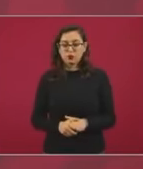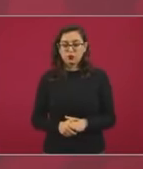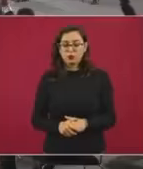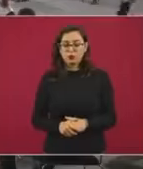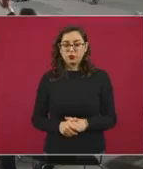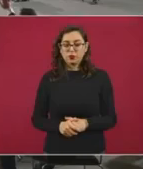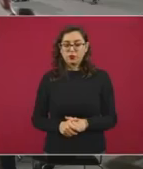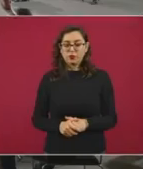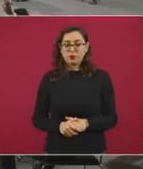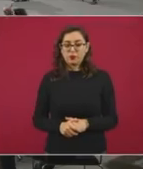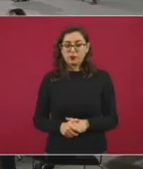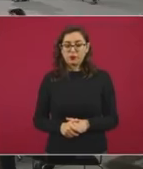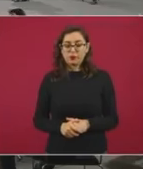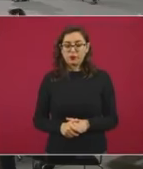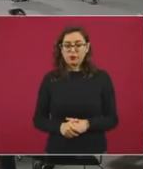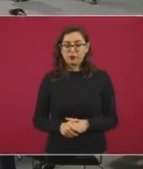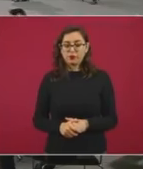Segundo punto, presidente.